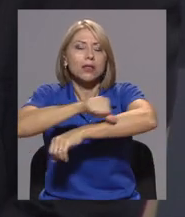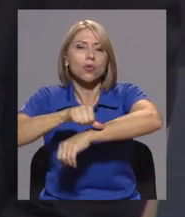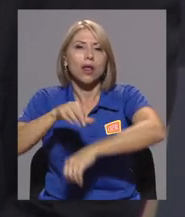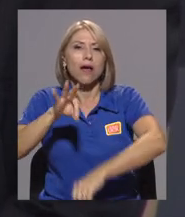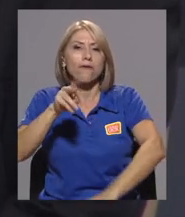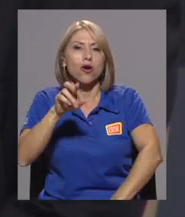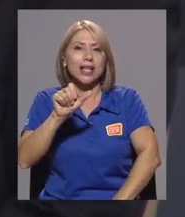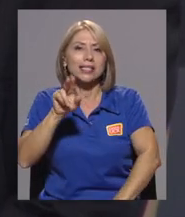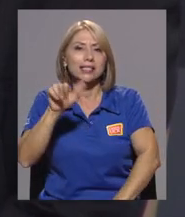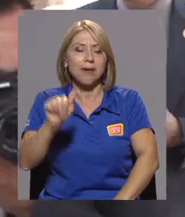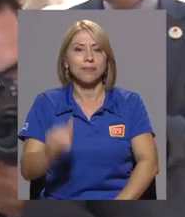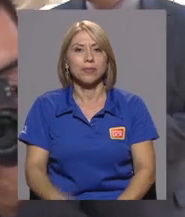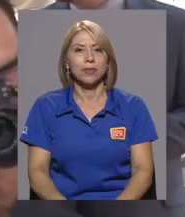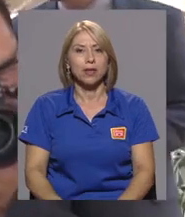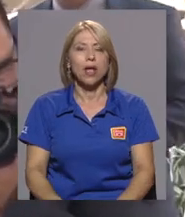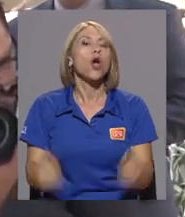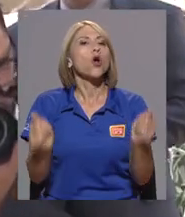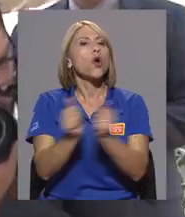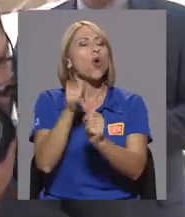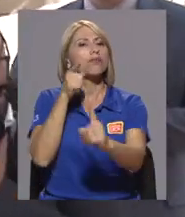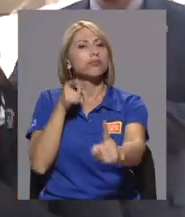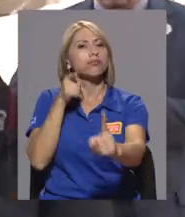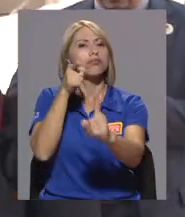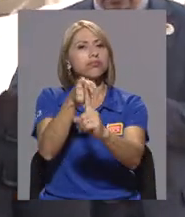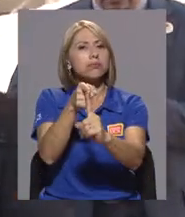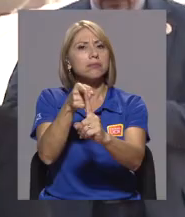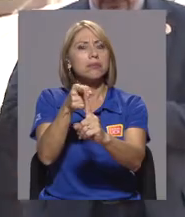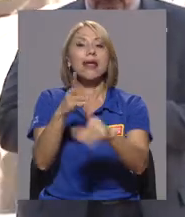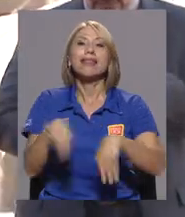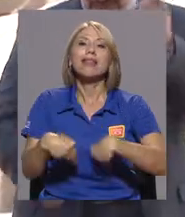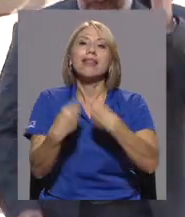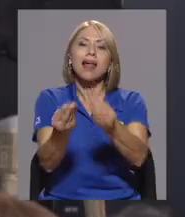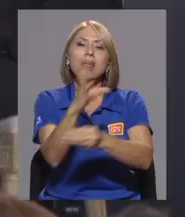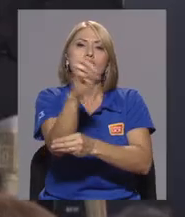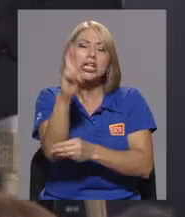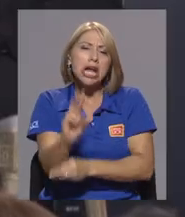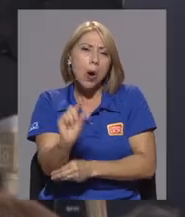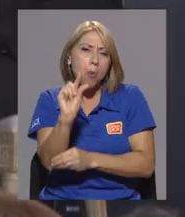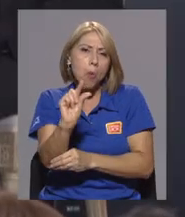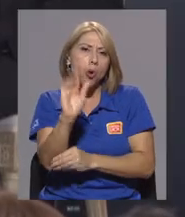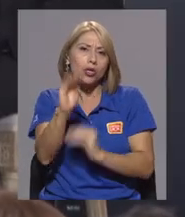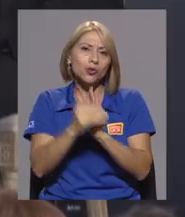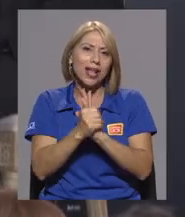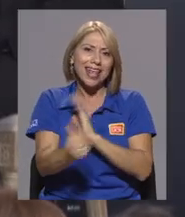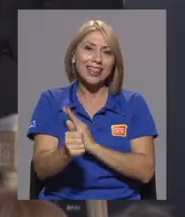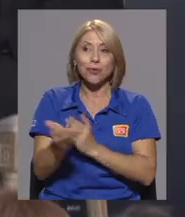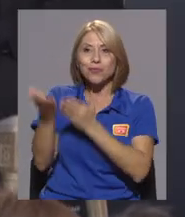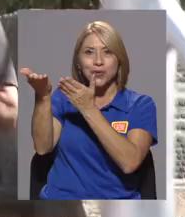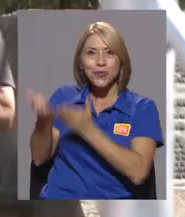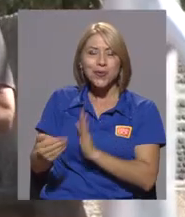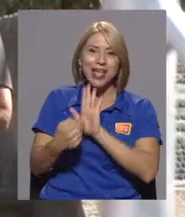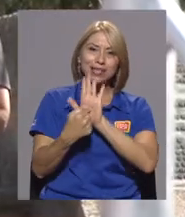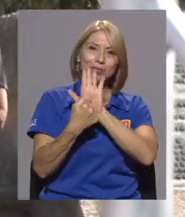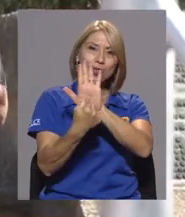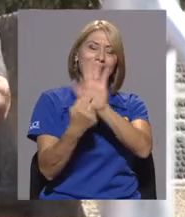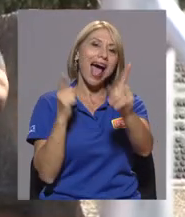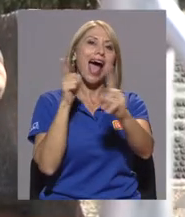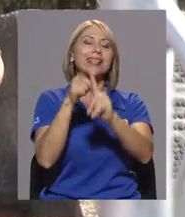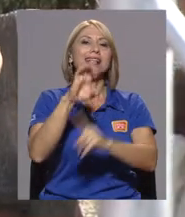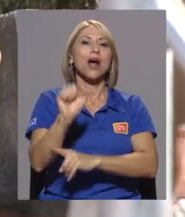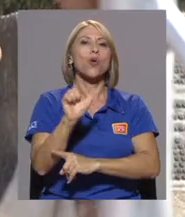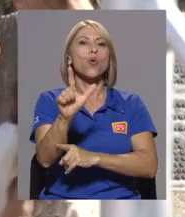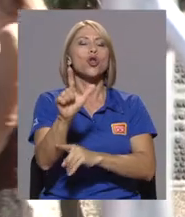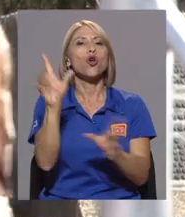en Florencia. Con la finalidad de devolverle a Costa Rica un poco de su talento, de Heredia expondrá hasta el